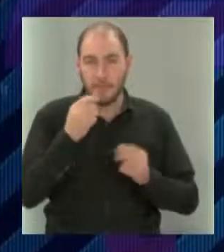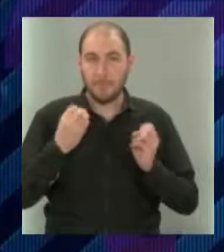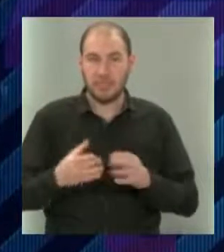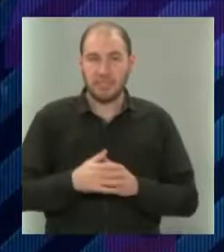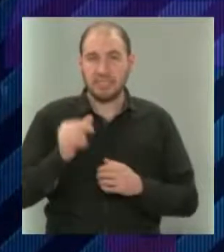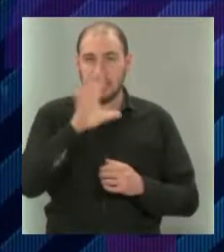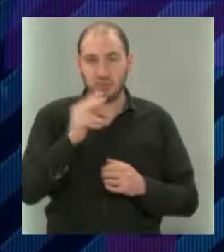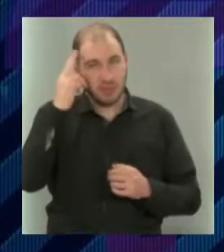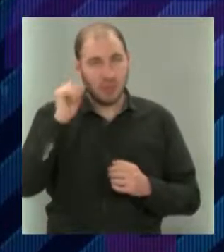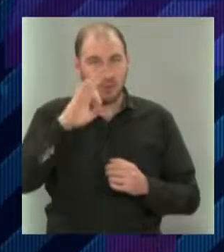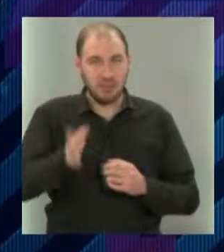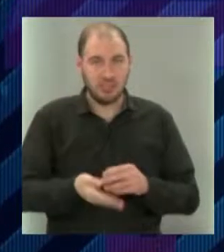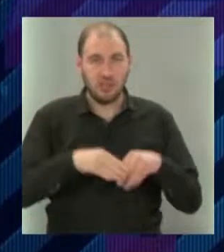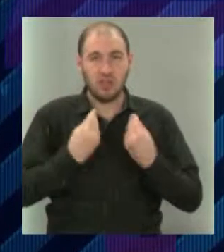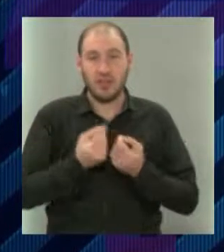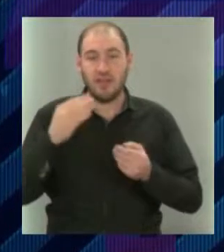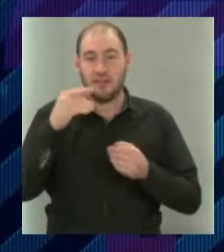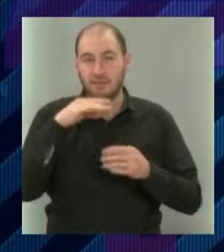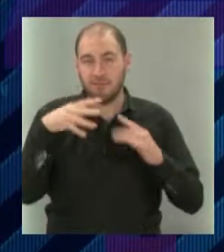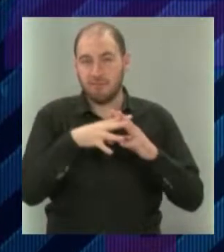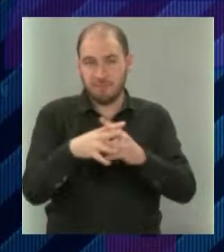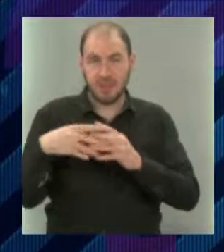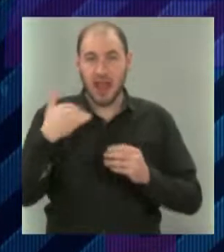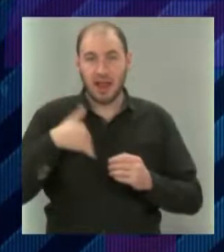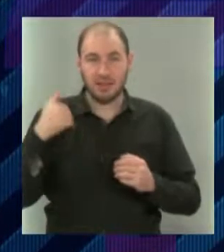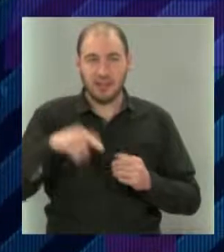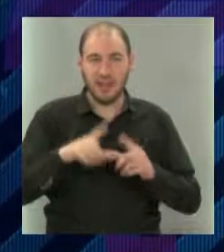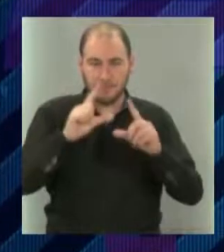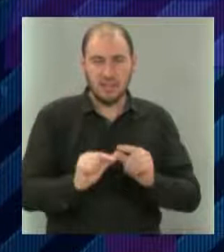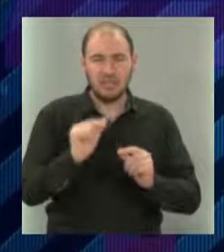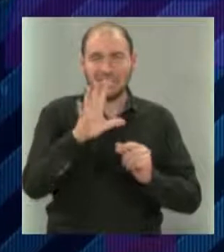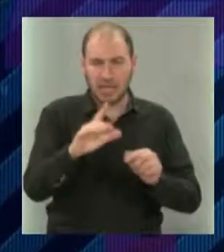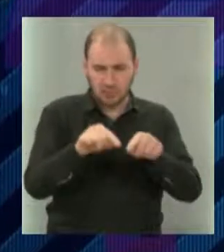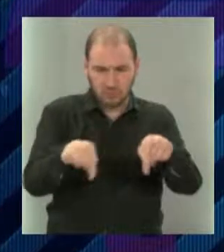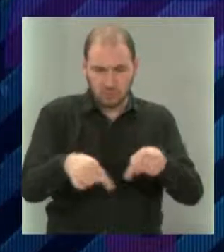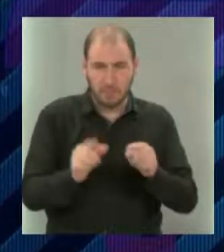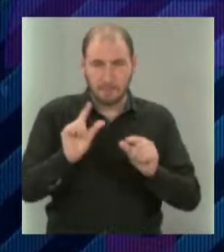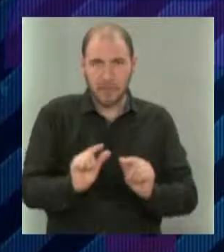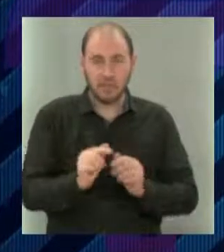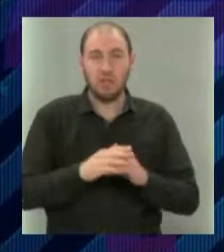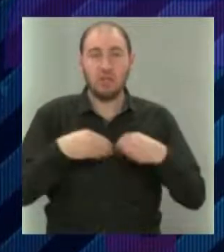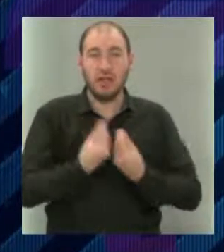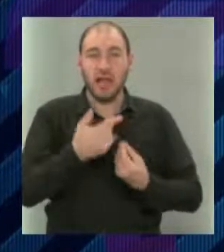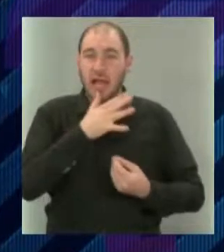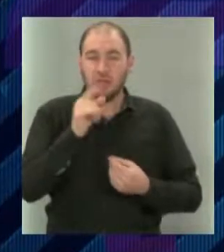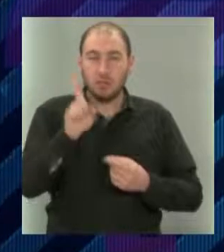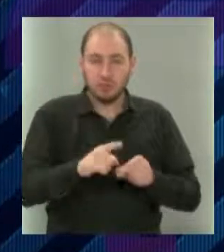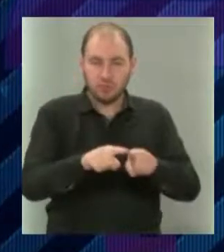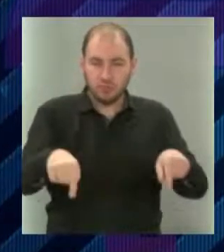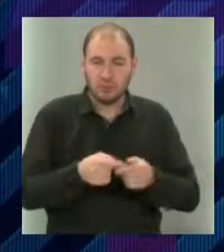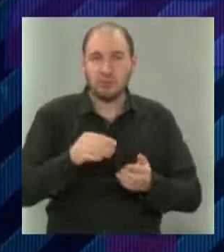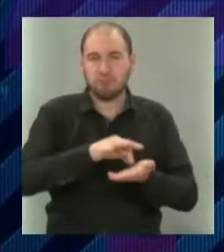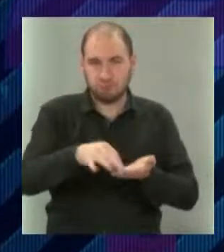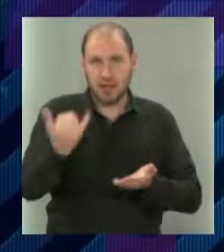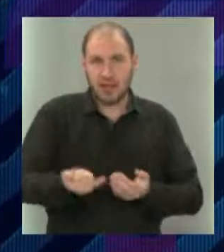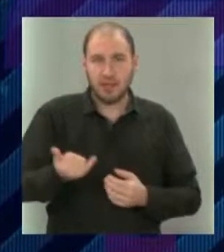el 59% de los viñedos existentes en Argentina son menores a 5 hectáreas y concentran el 14% de la superficie